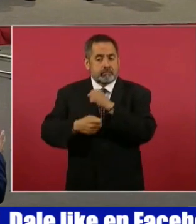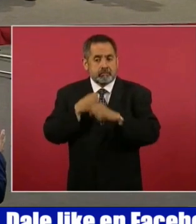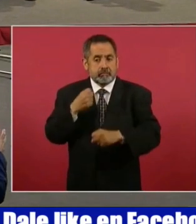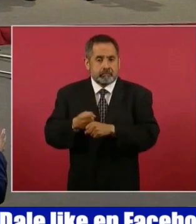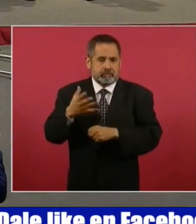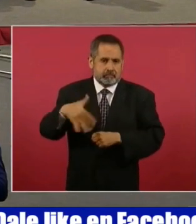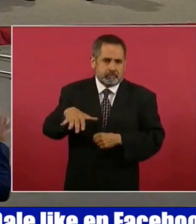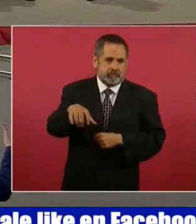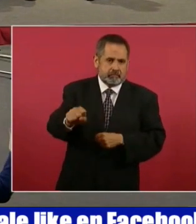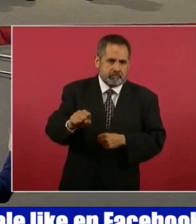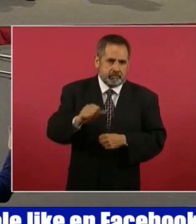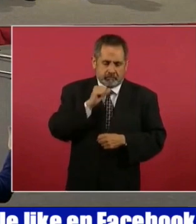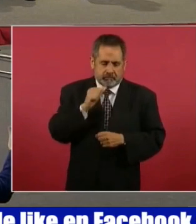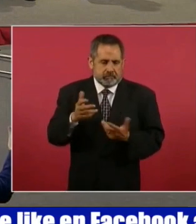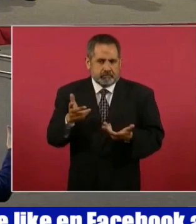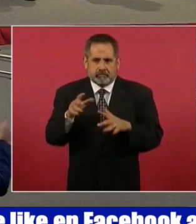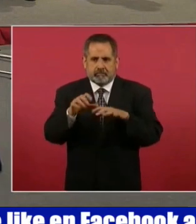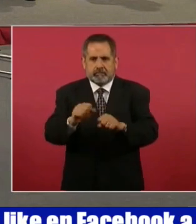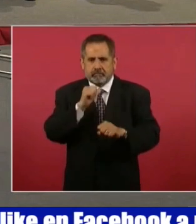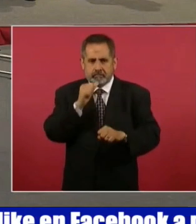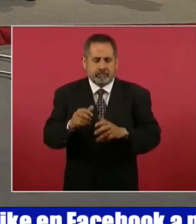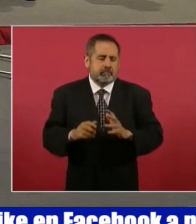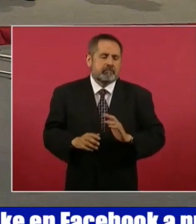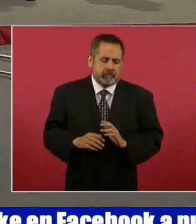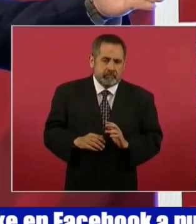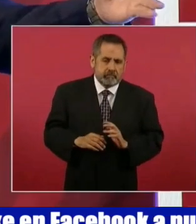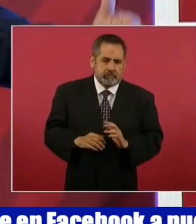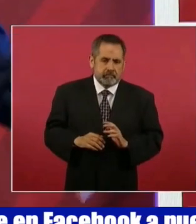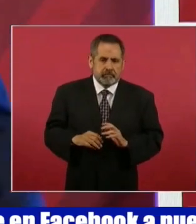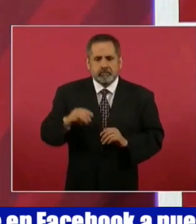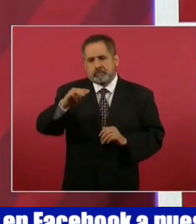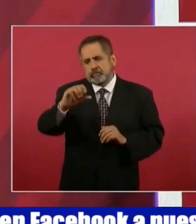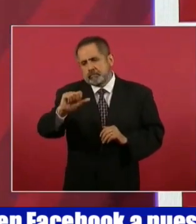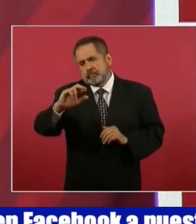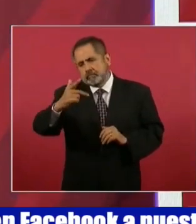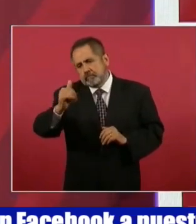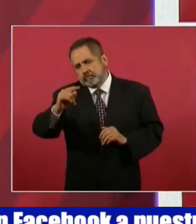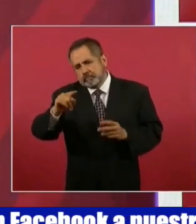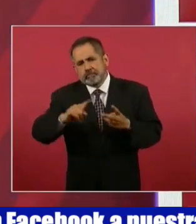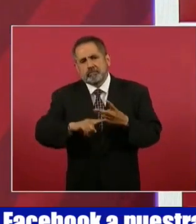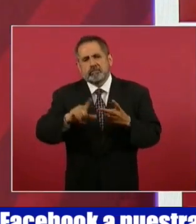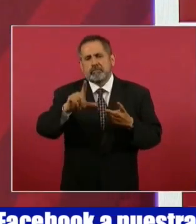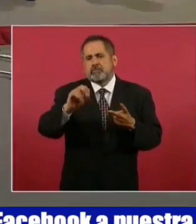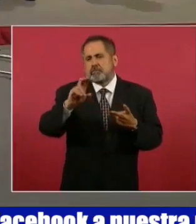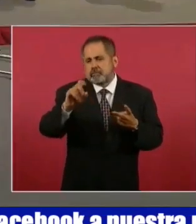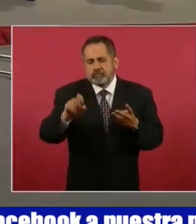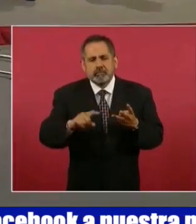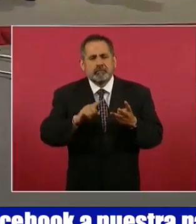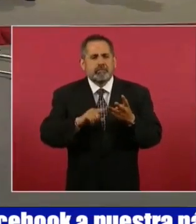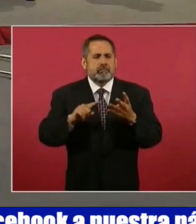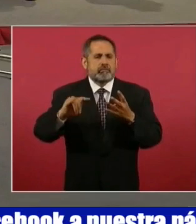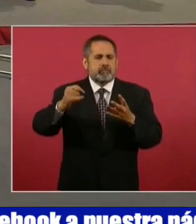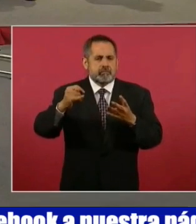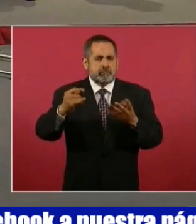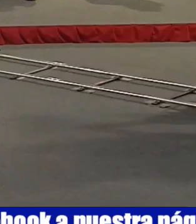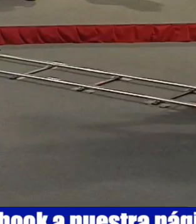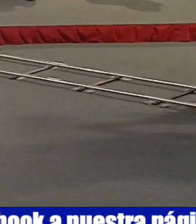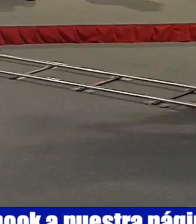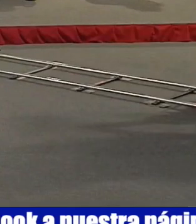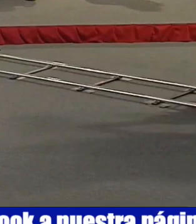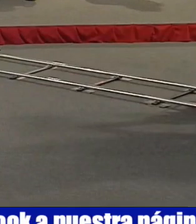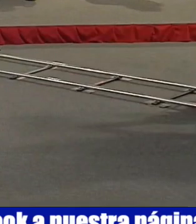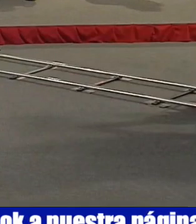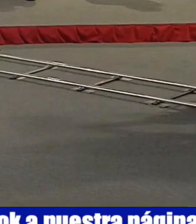en este caso, sí, que no se ha sido capturado. Hubieron Margarito casos, y Ludes, que los periodistas de aquí Tijuana hay, dicen que en el